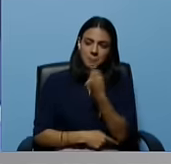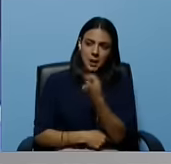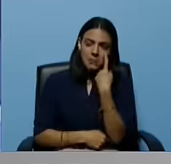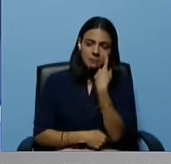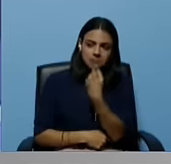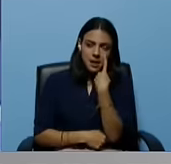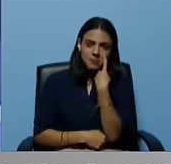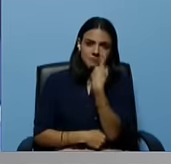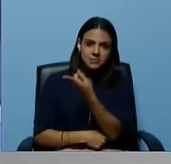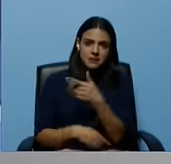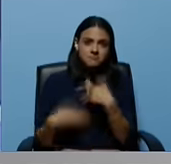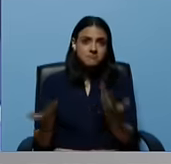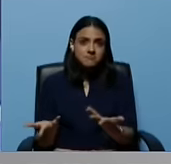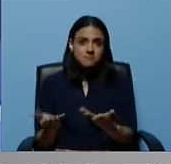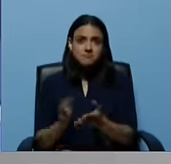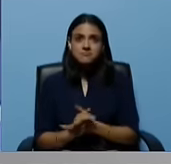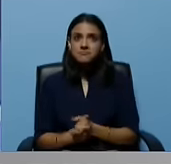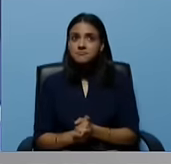podemos sino